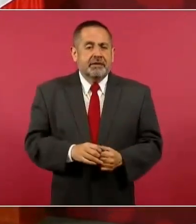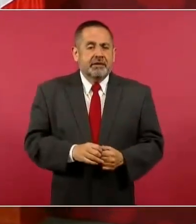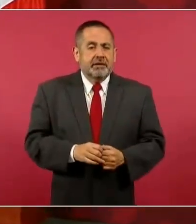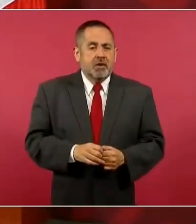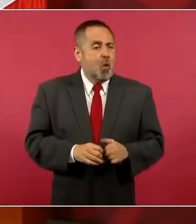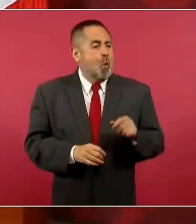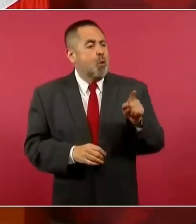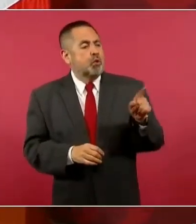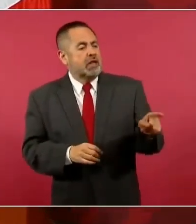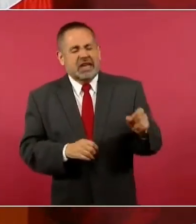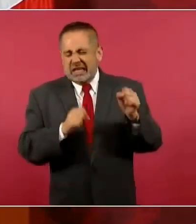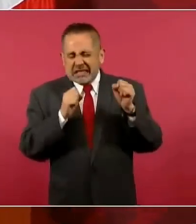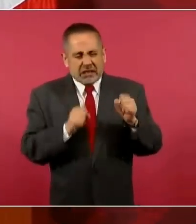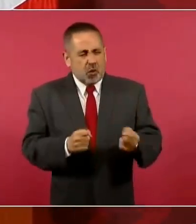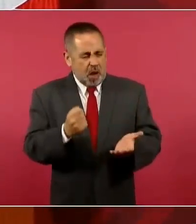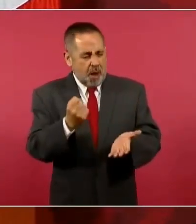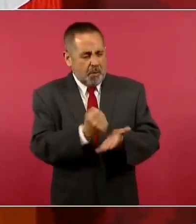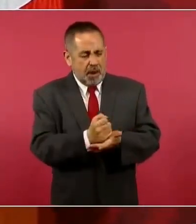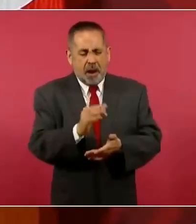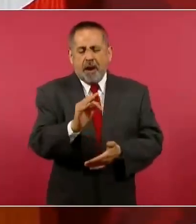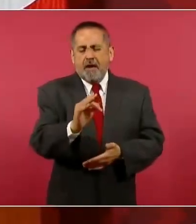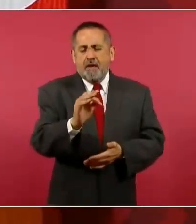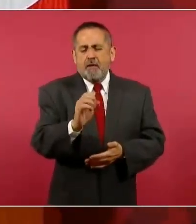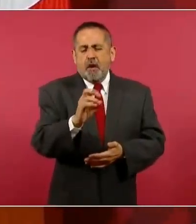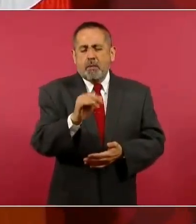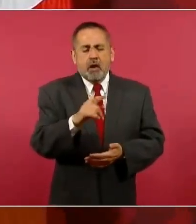¿van a aprobar el FOBAPROA, sí o no?